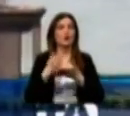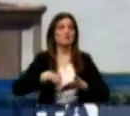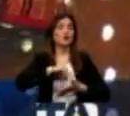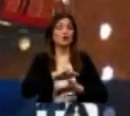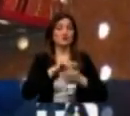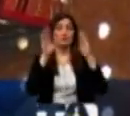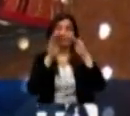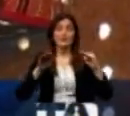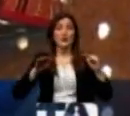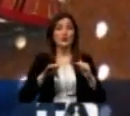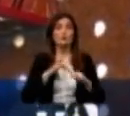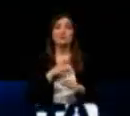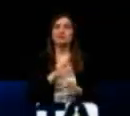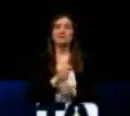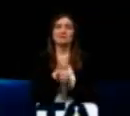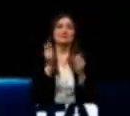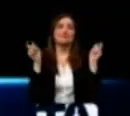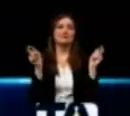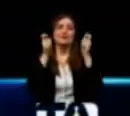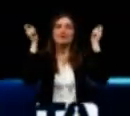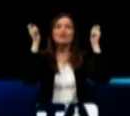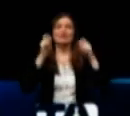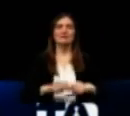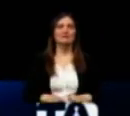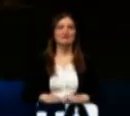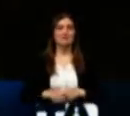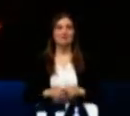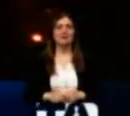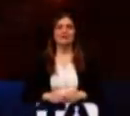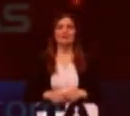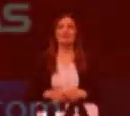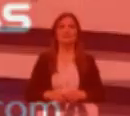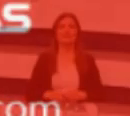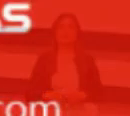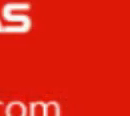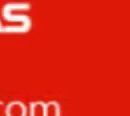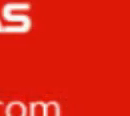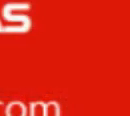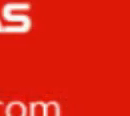celebrar seguros en esta época del año. Johanna Cañizares, 24 horas.